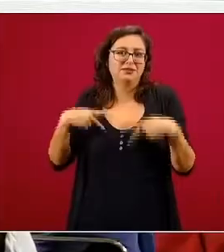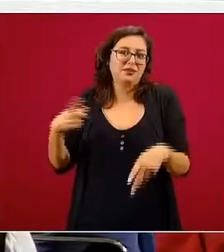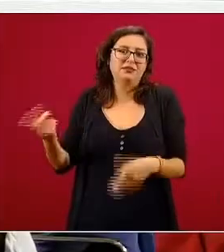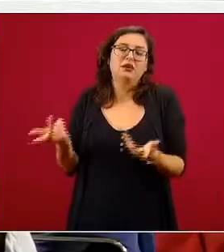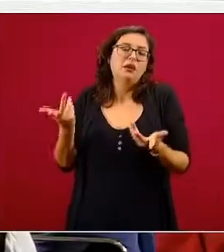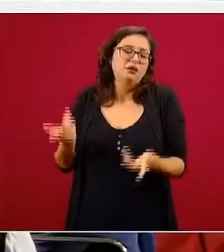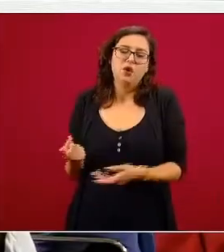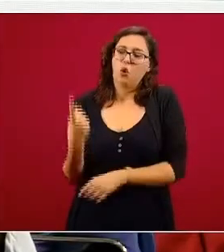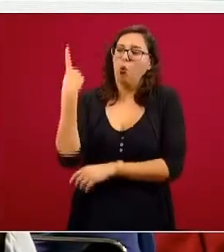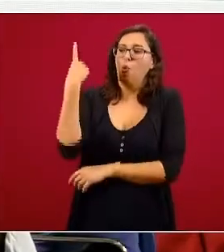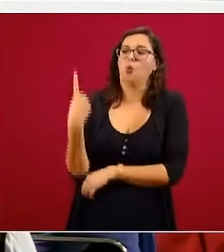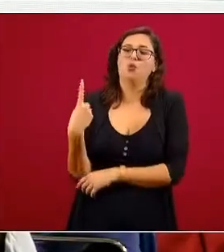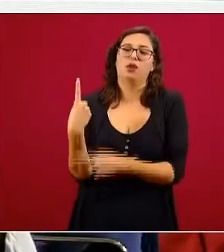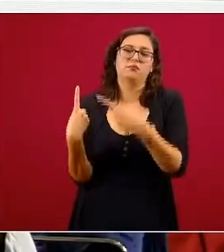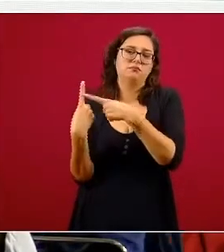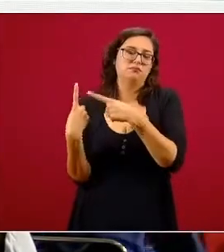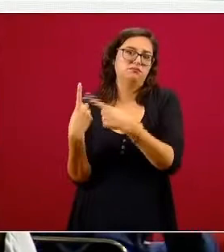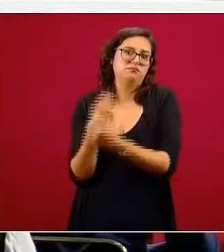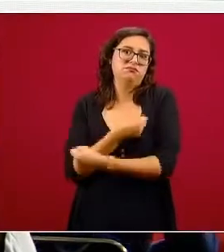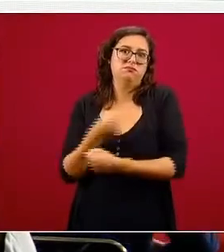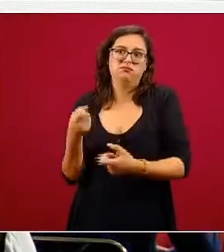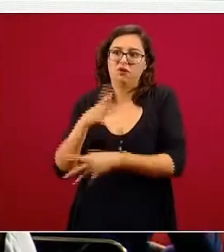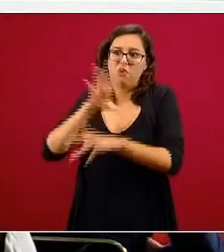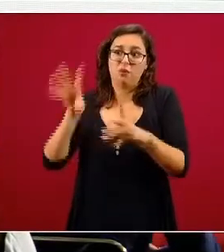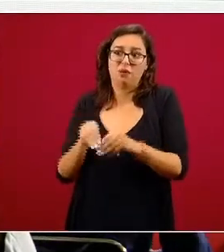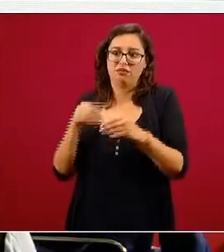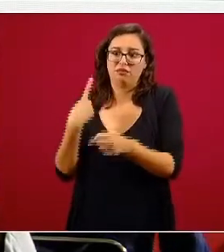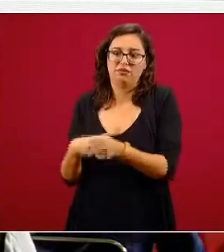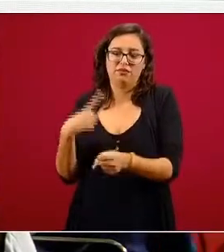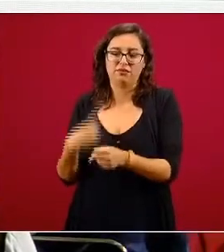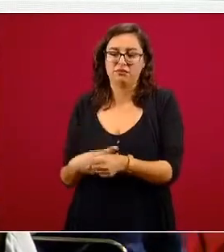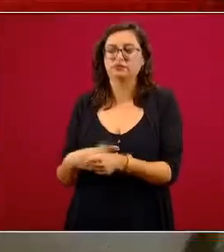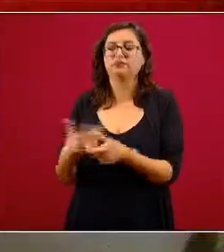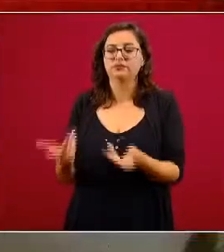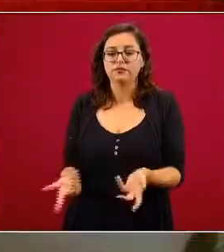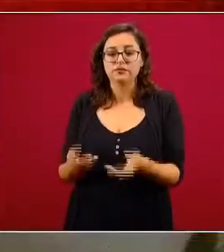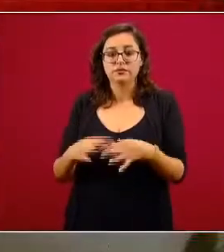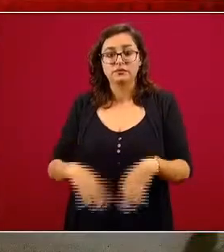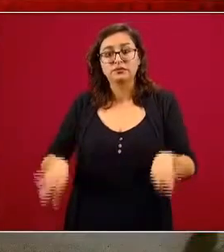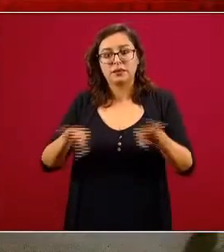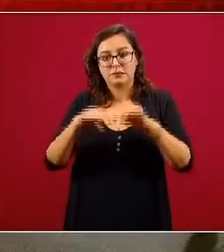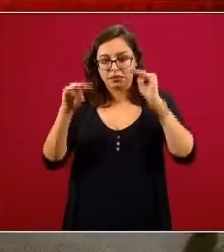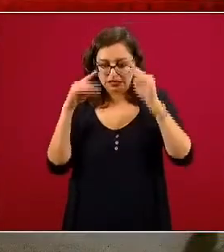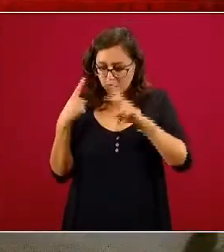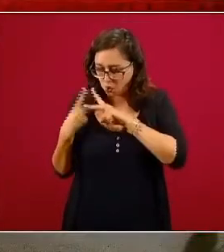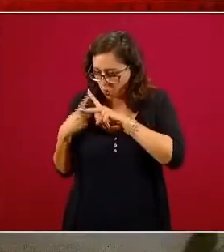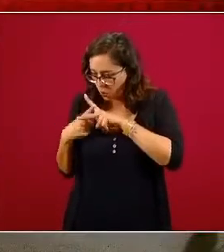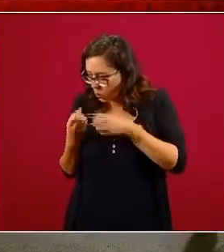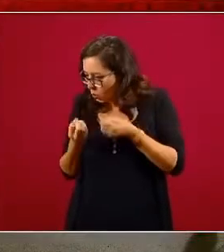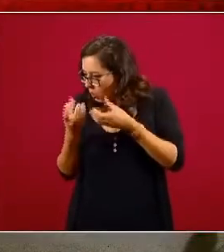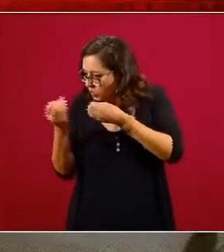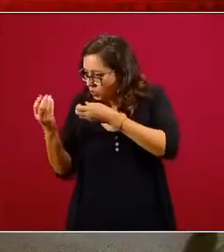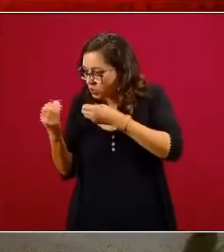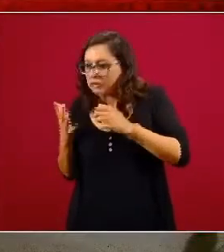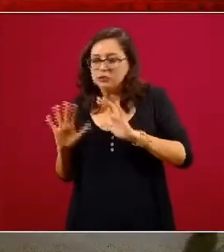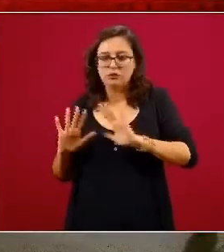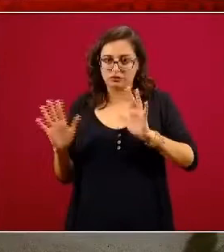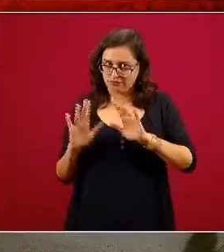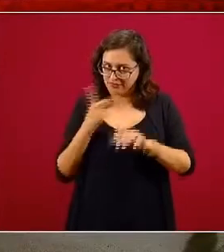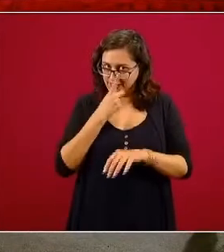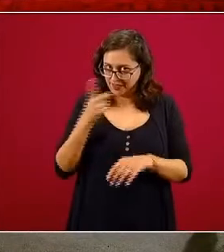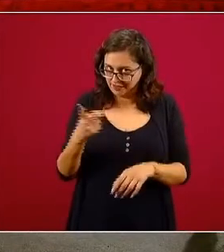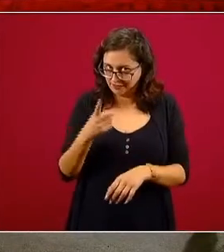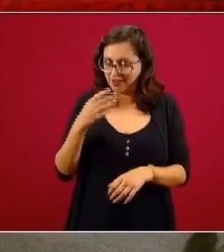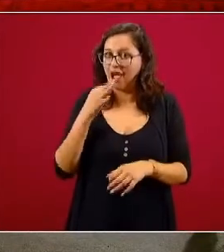persona por la sobreposición de estos conjuntos. Importante, por si alguien ya está haciendo las sumas, considere este elemento.